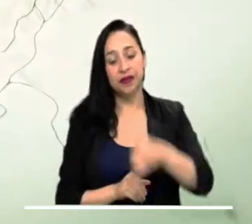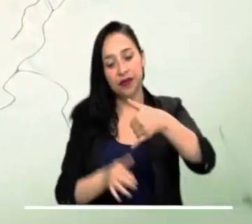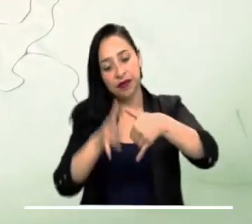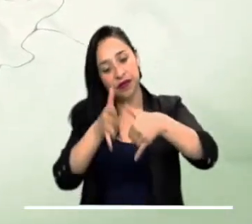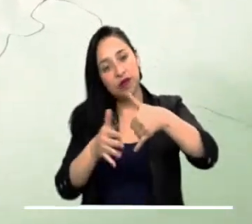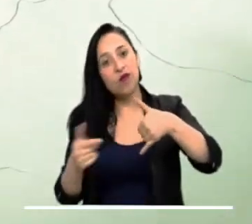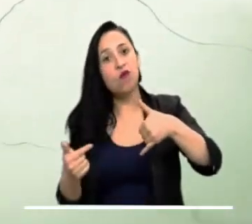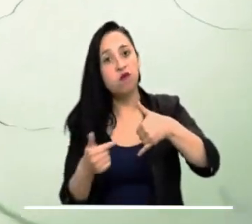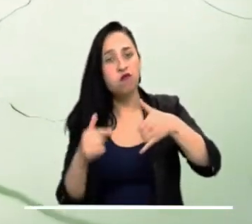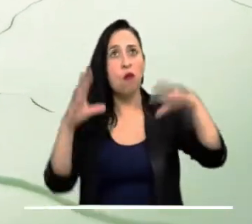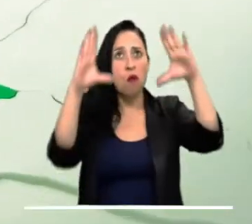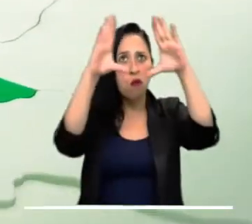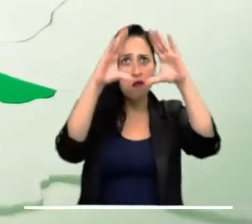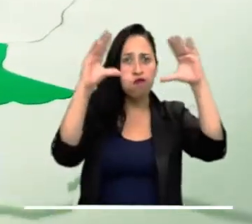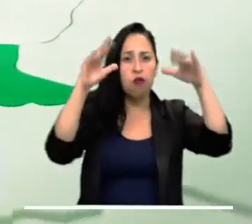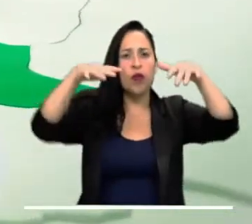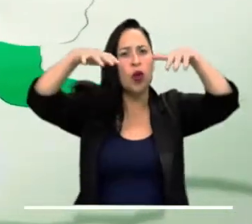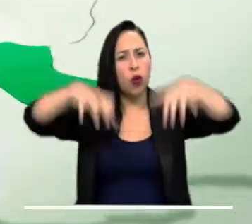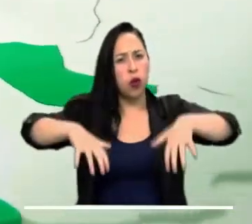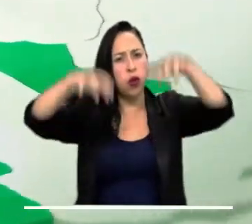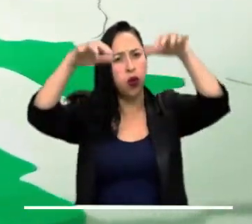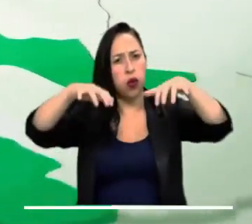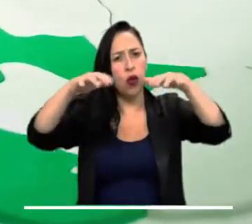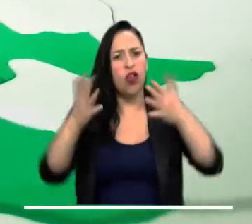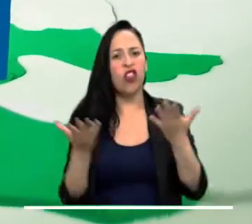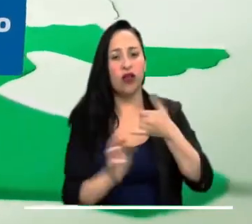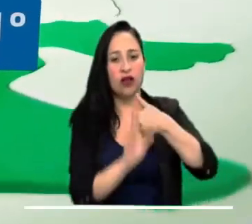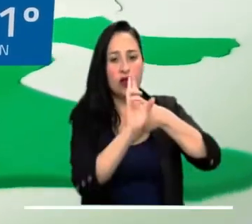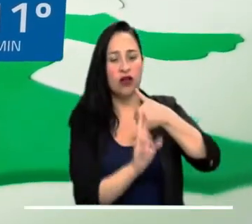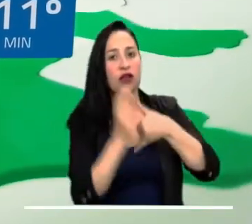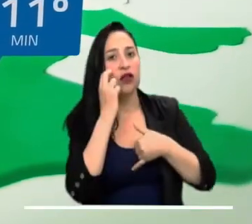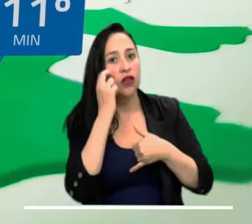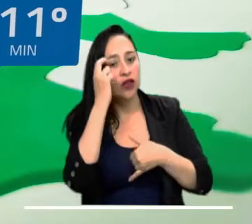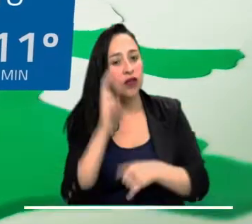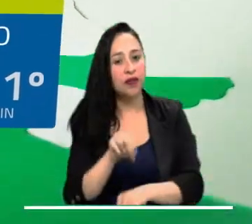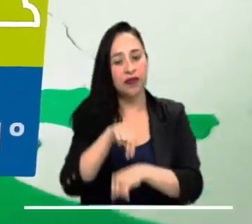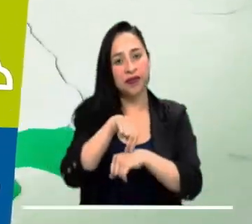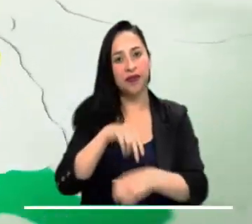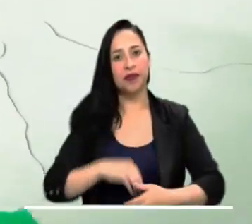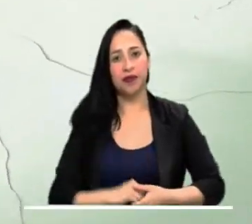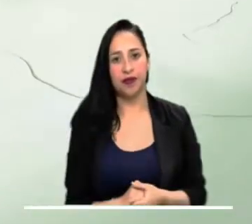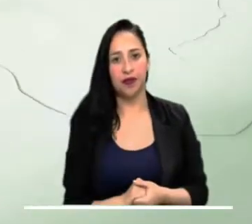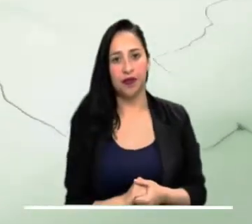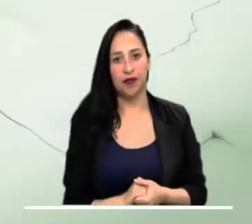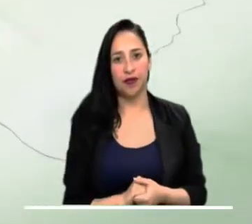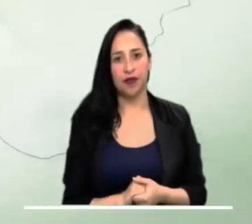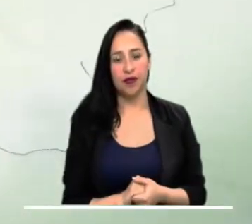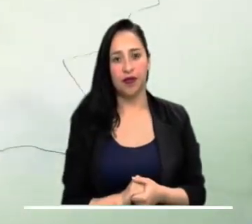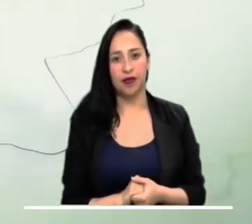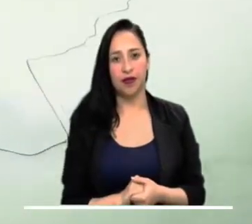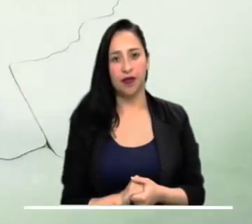En el Pacífico, condiciones nubosas con lluvias moderadas al sur de Chocó y Nariño.